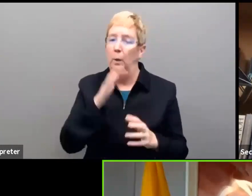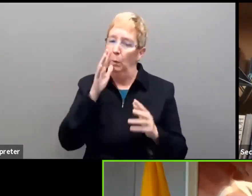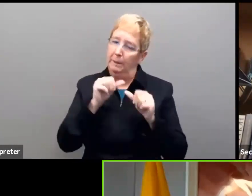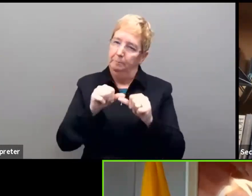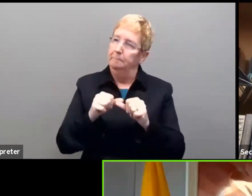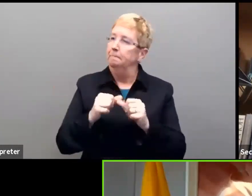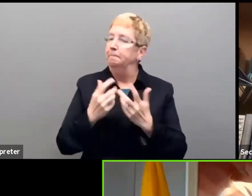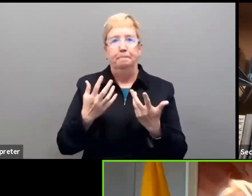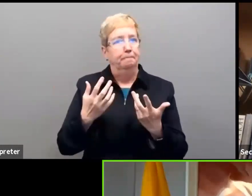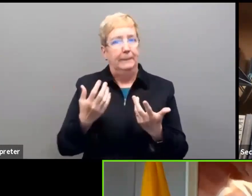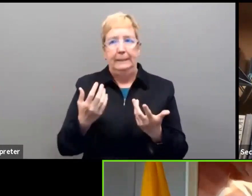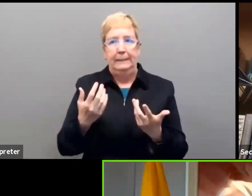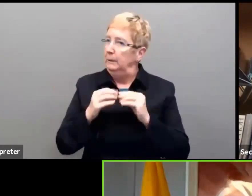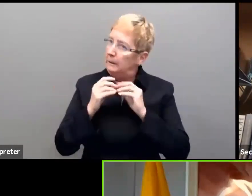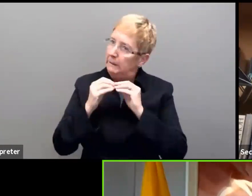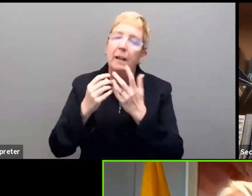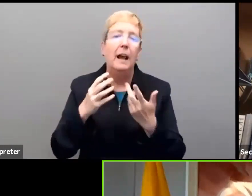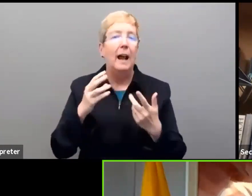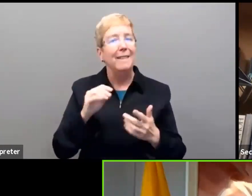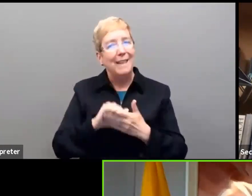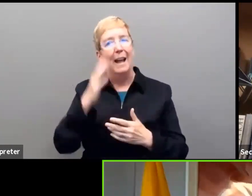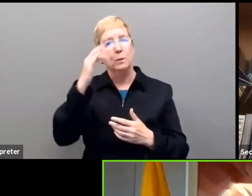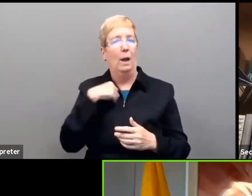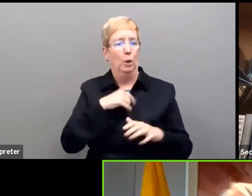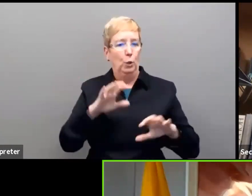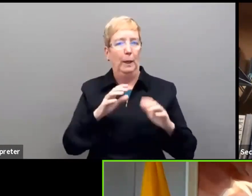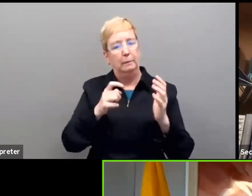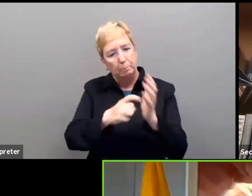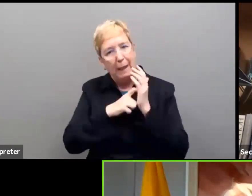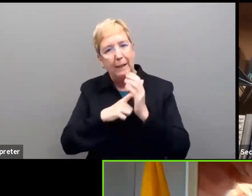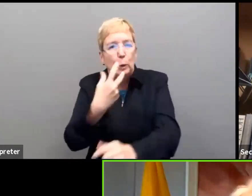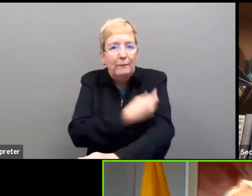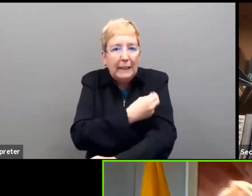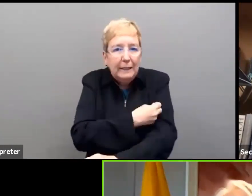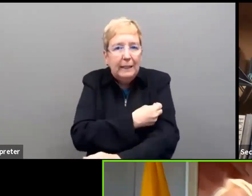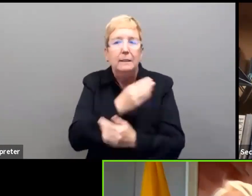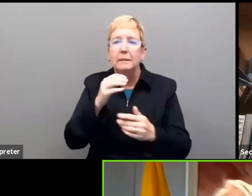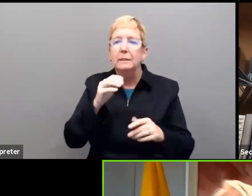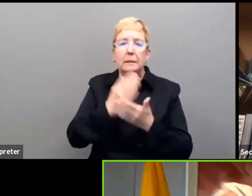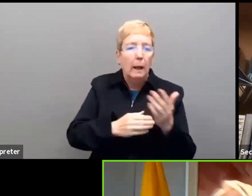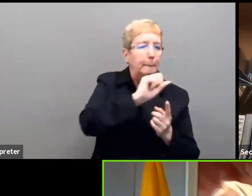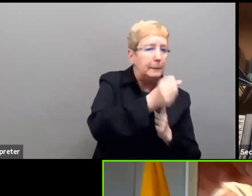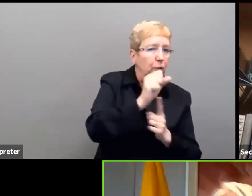propagando. Ese es el génesis del problema real acá y es lo que vamos a seguir